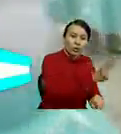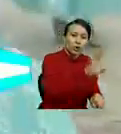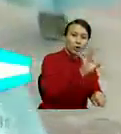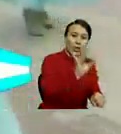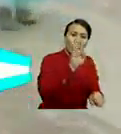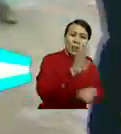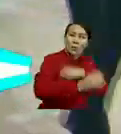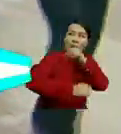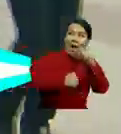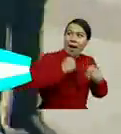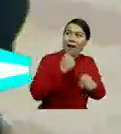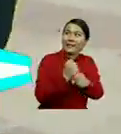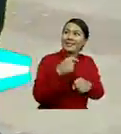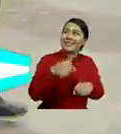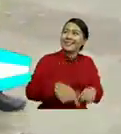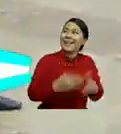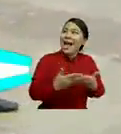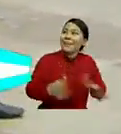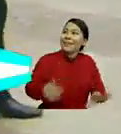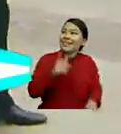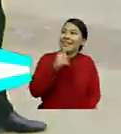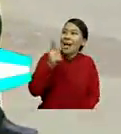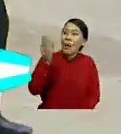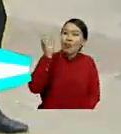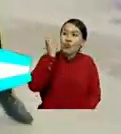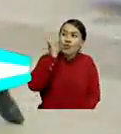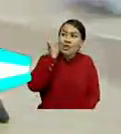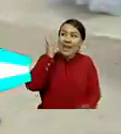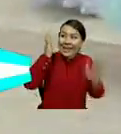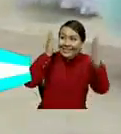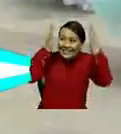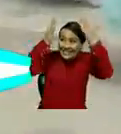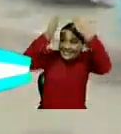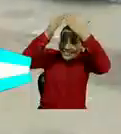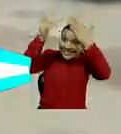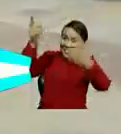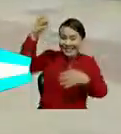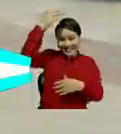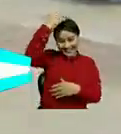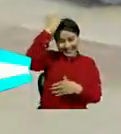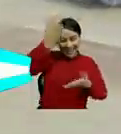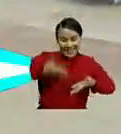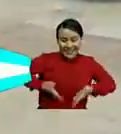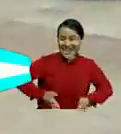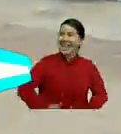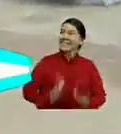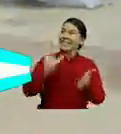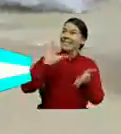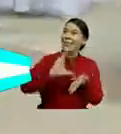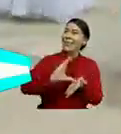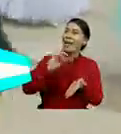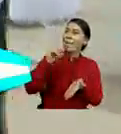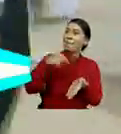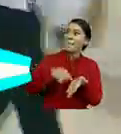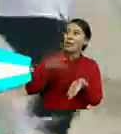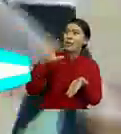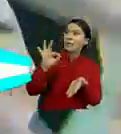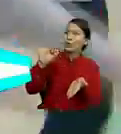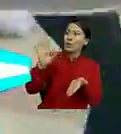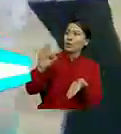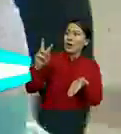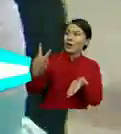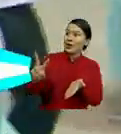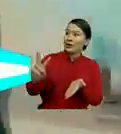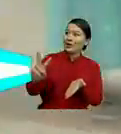años, y este personaje con Juanita Pueblo. Bueno, ese personaje nació con la ciudad en el año 92. Es